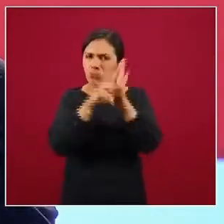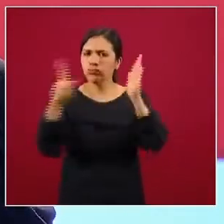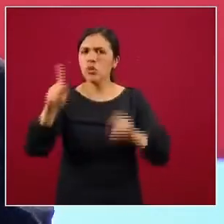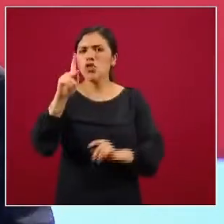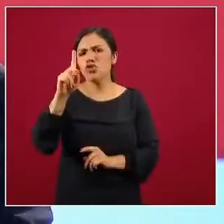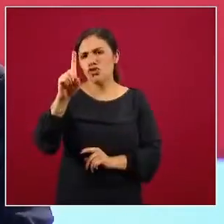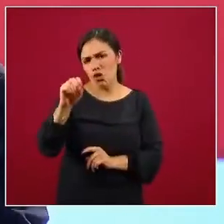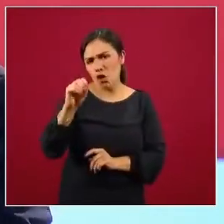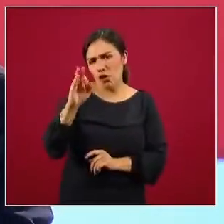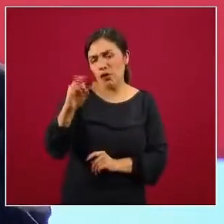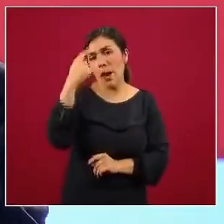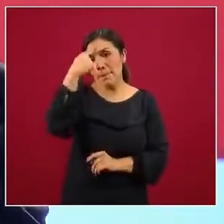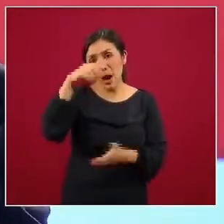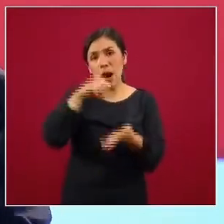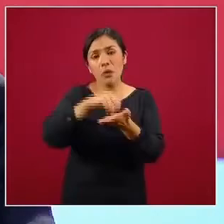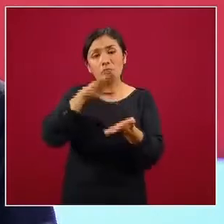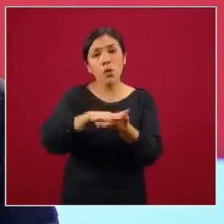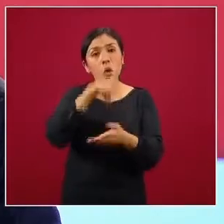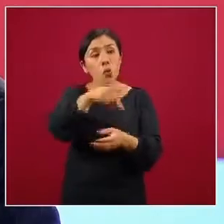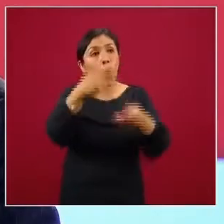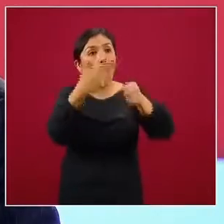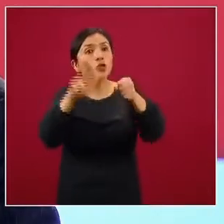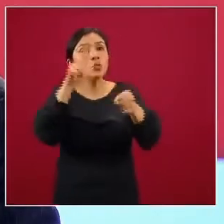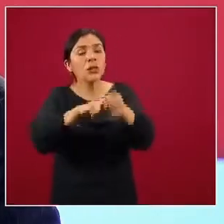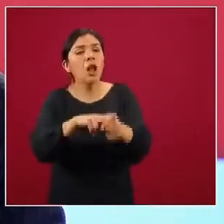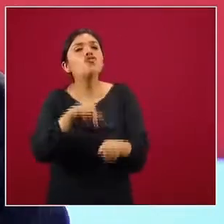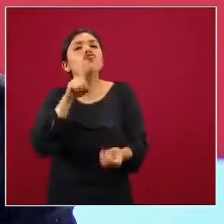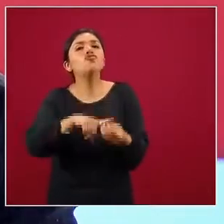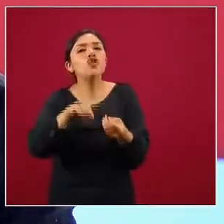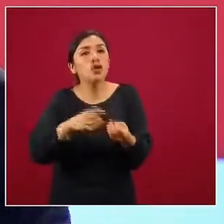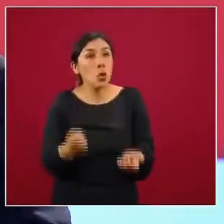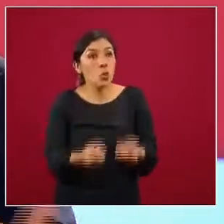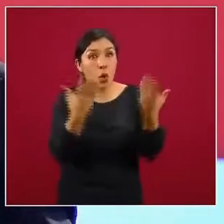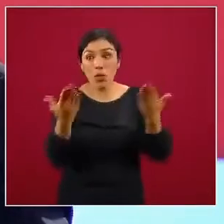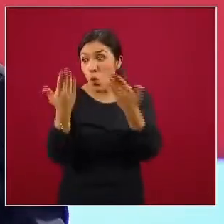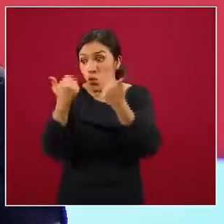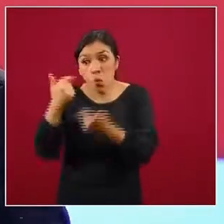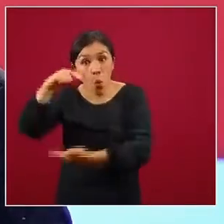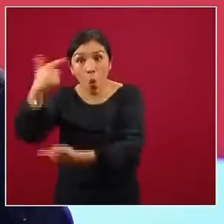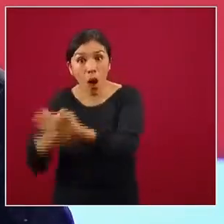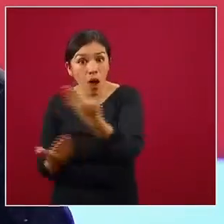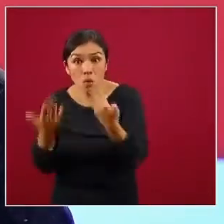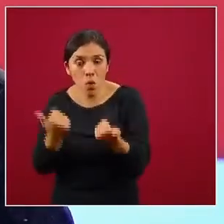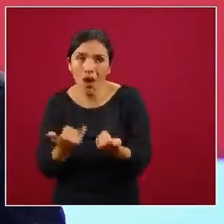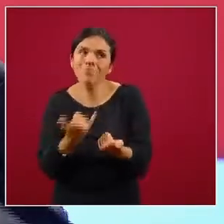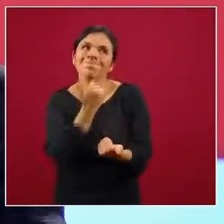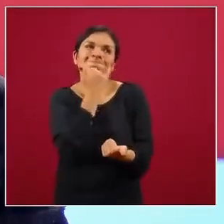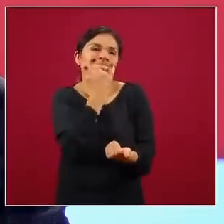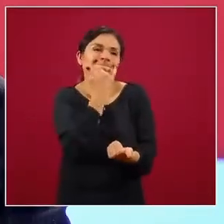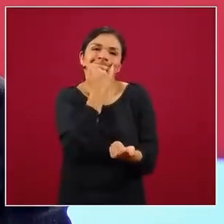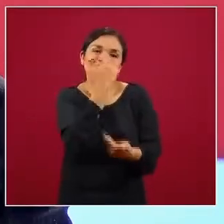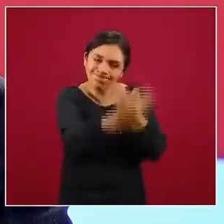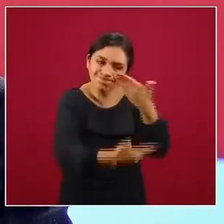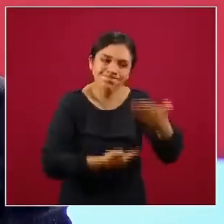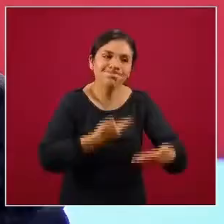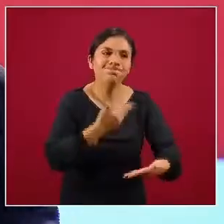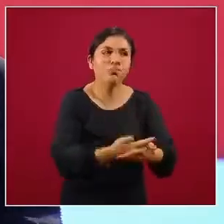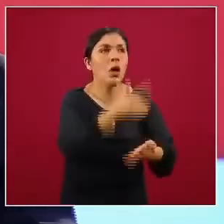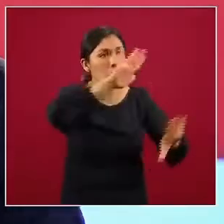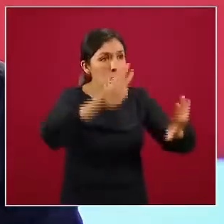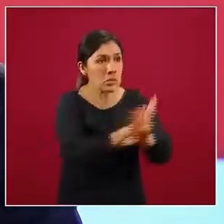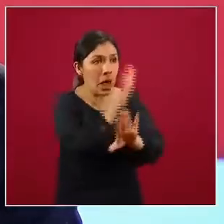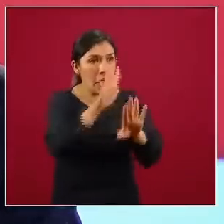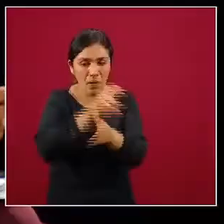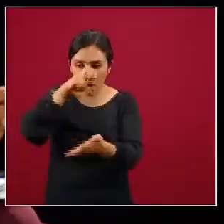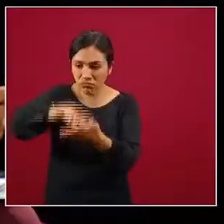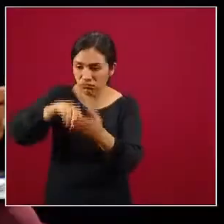Federación, para que me reportes tu ocupación hospitalaria. No está, no te lo puedo tomar en cuenta. Actualizas tu información,